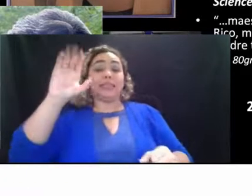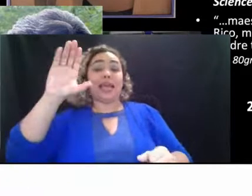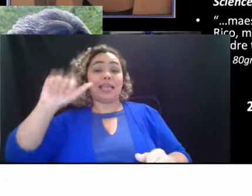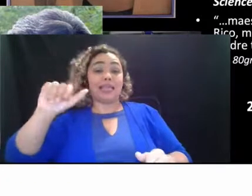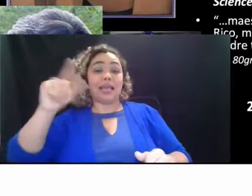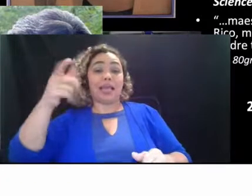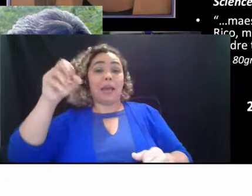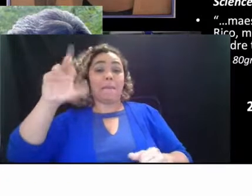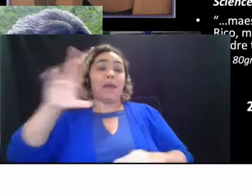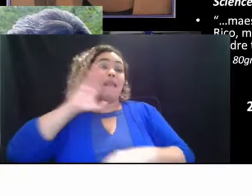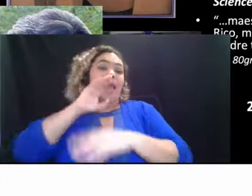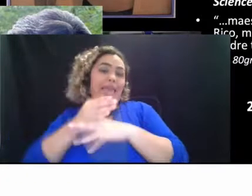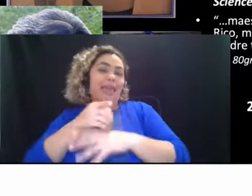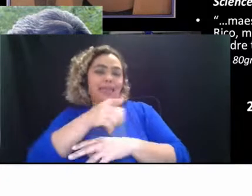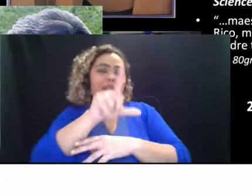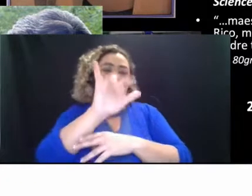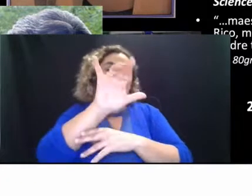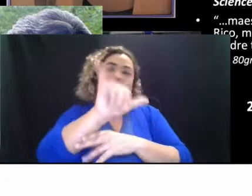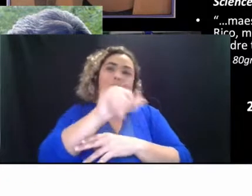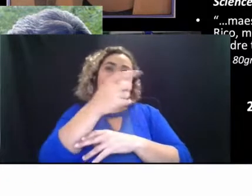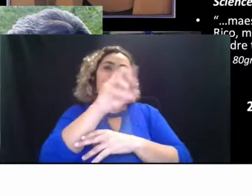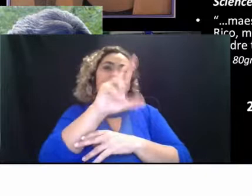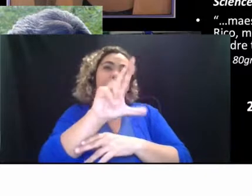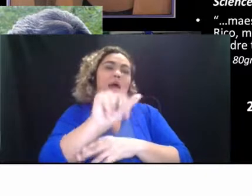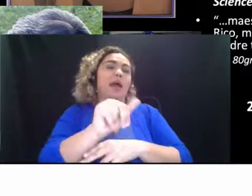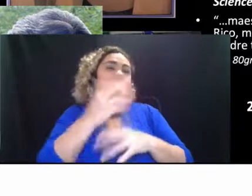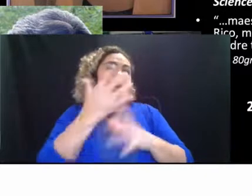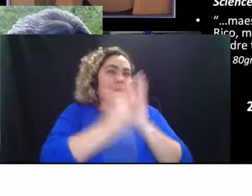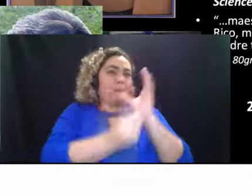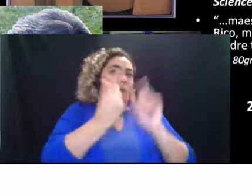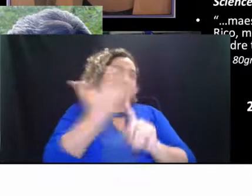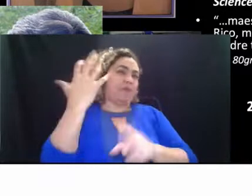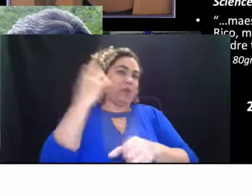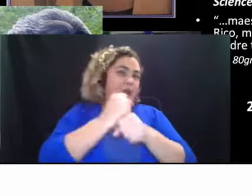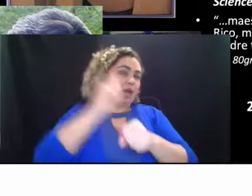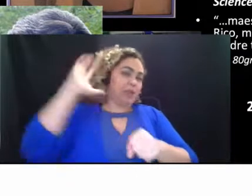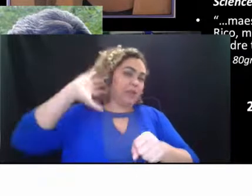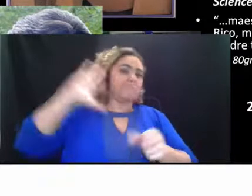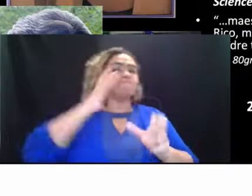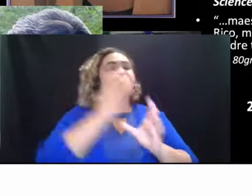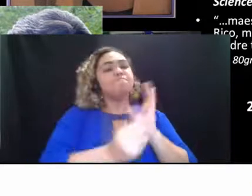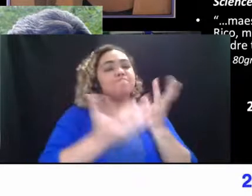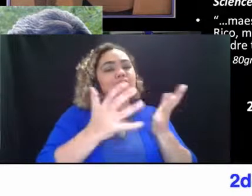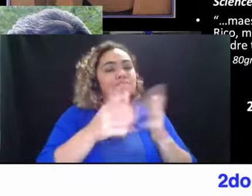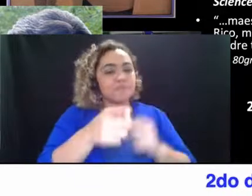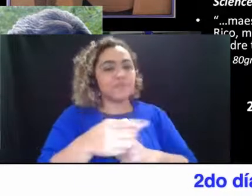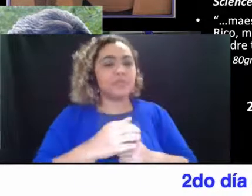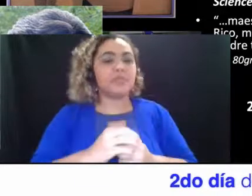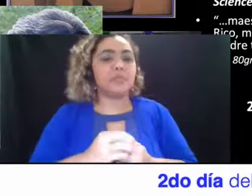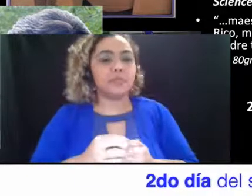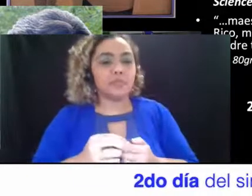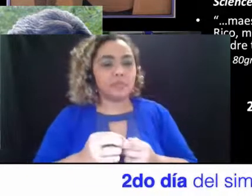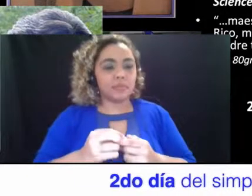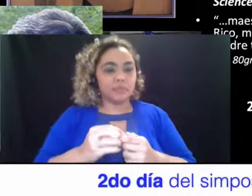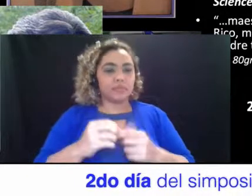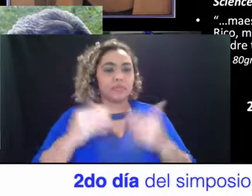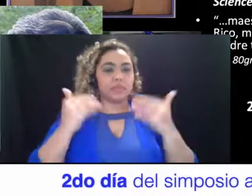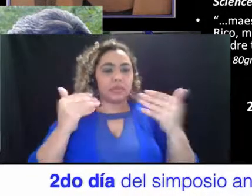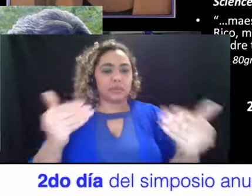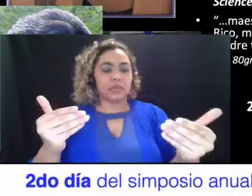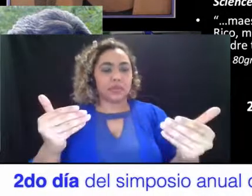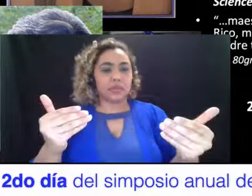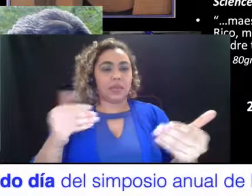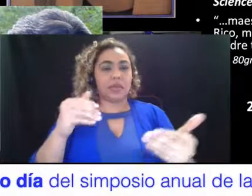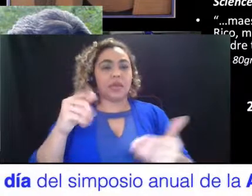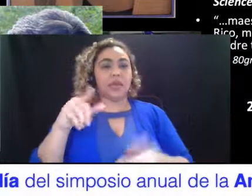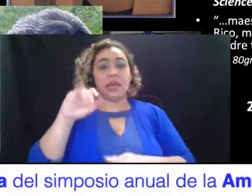Lucy Gaspar, que en paz descanse, que desde hace ya unos cuantos años no está con nosotros. Pero dejo a Filipa y a Jessica